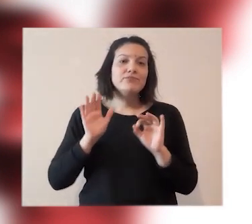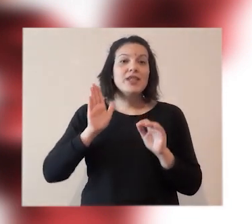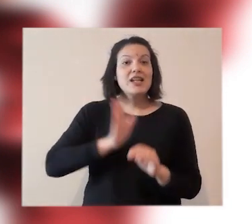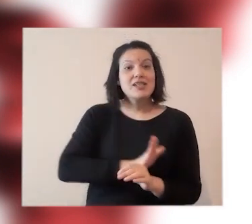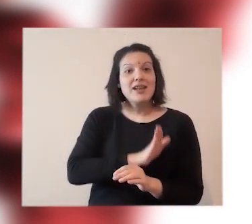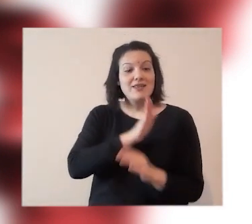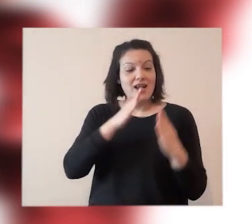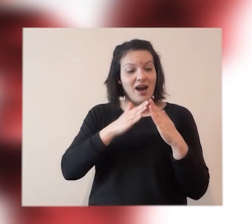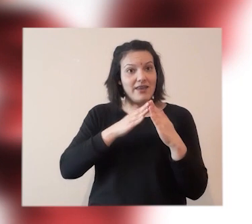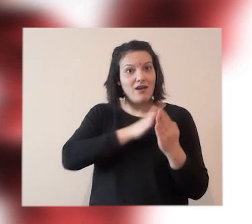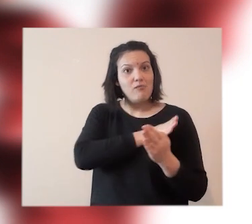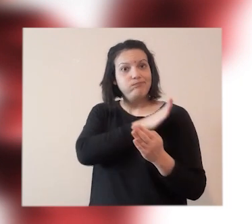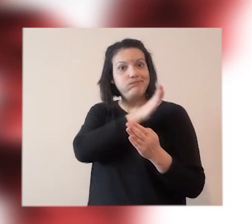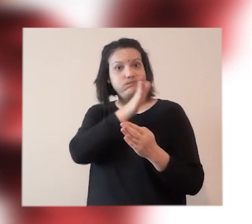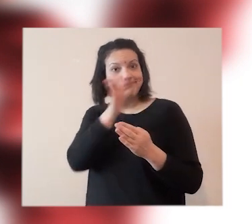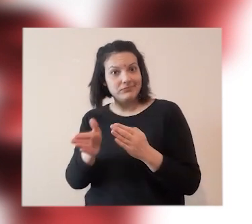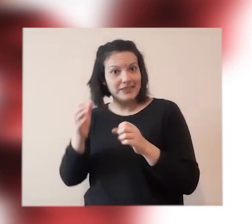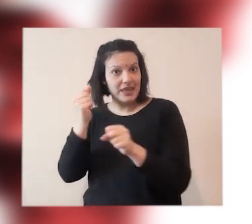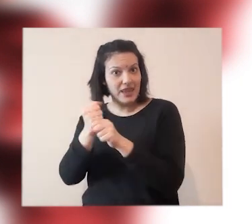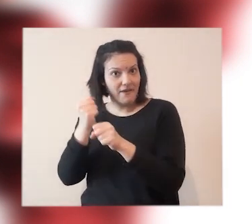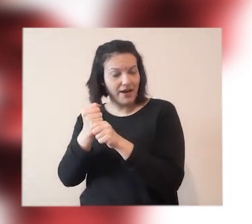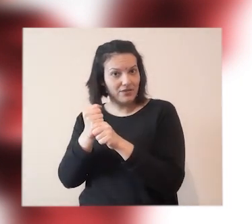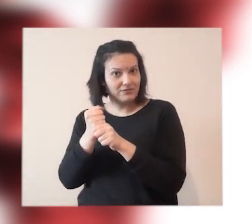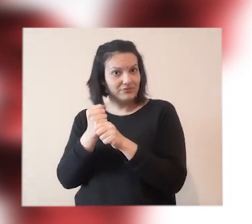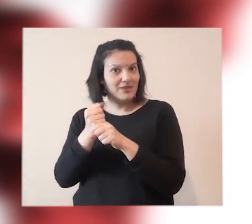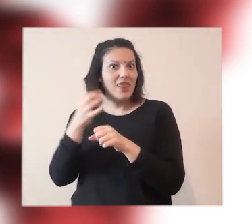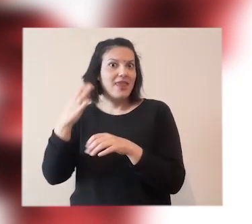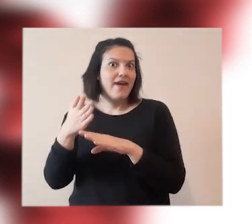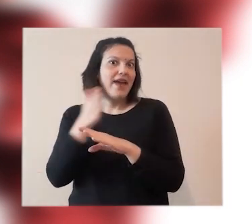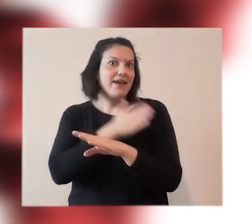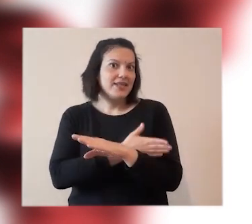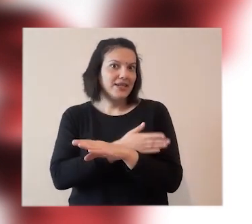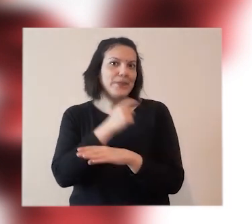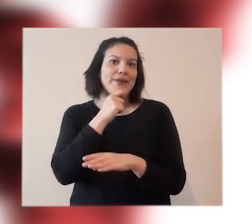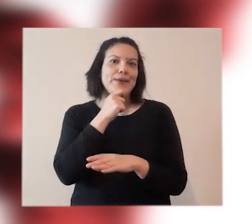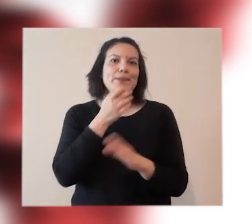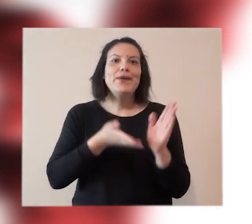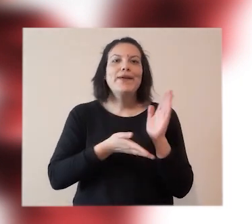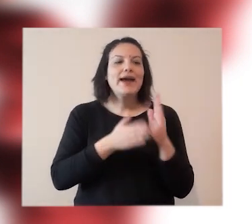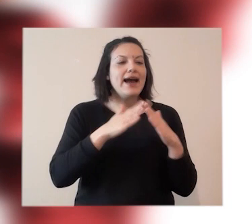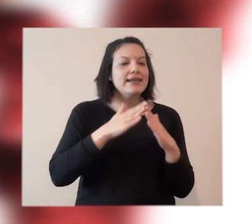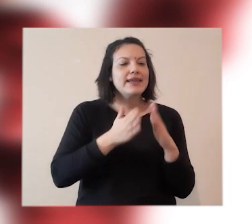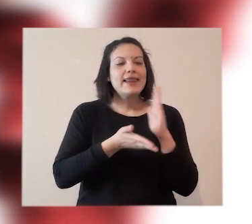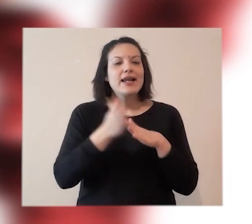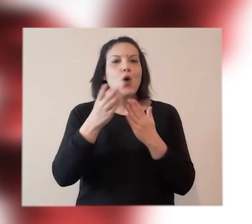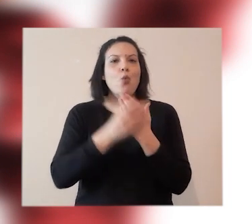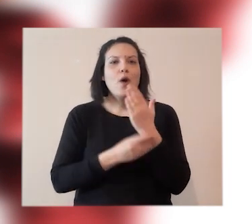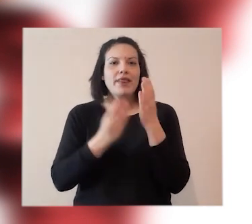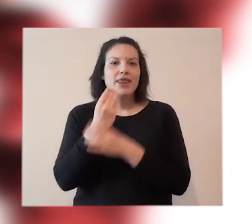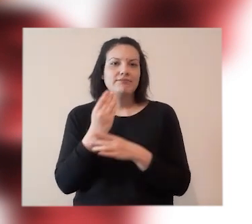vamos, digamos, a nuestro trabajo, hay que evitar mucho, porque uno no va a salir, por ejemplo, con guantes puestos, ¿no? Desde sus